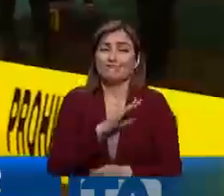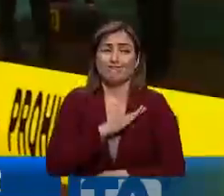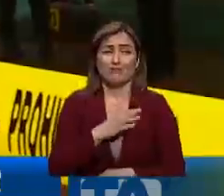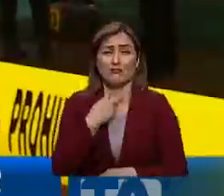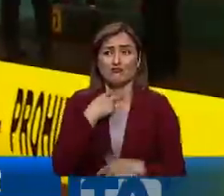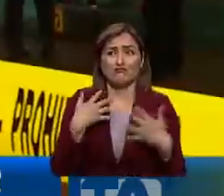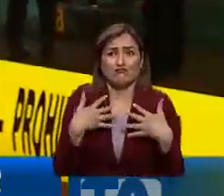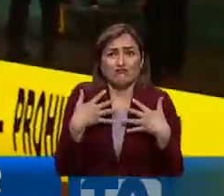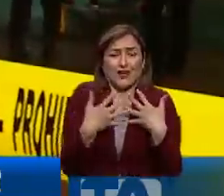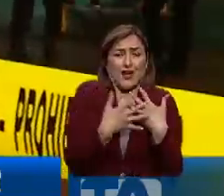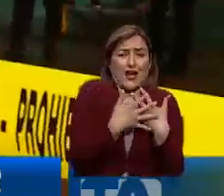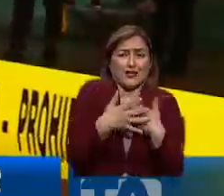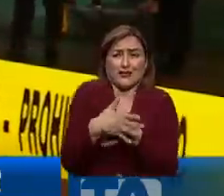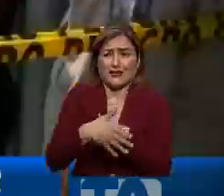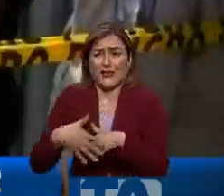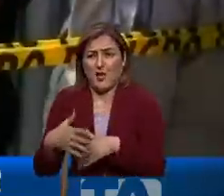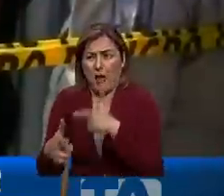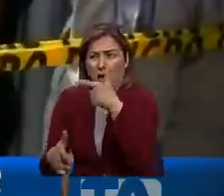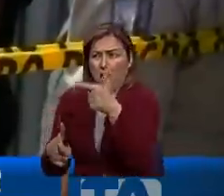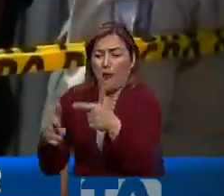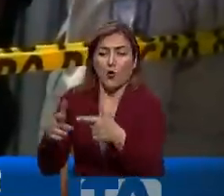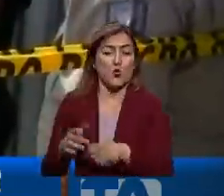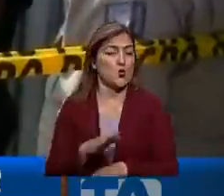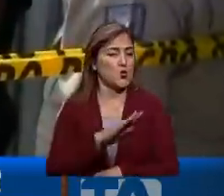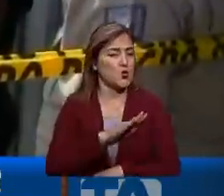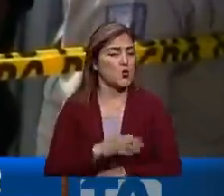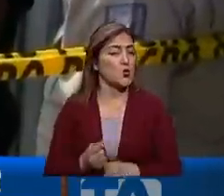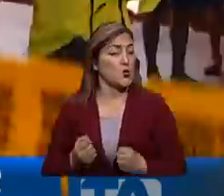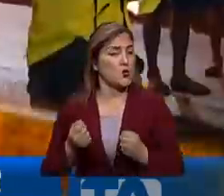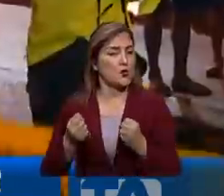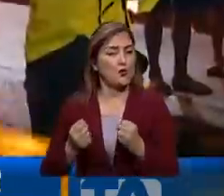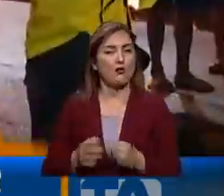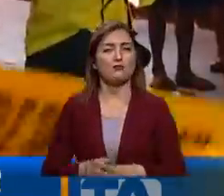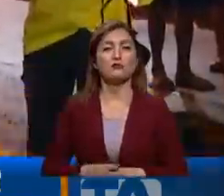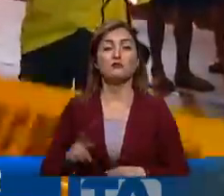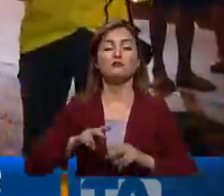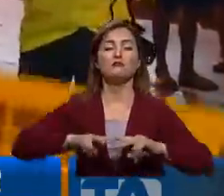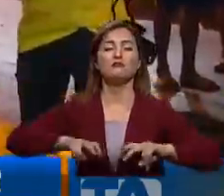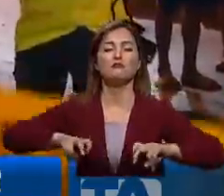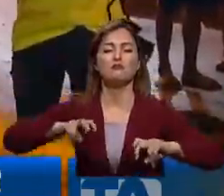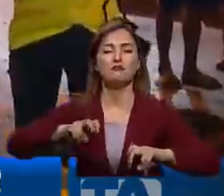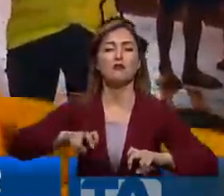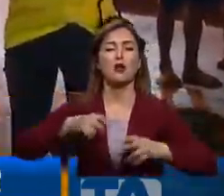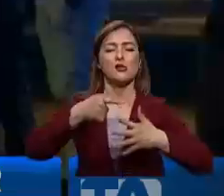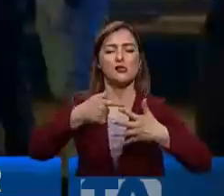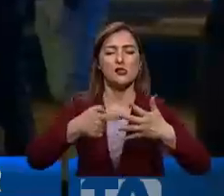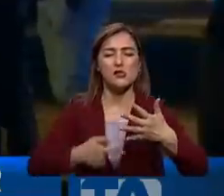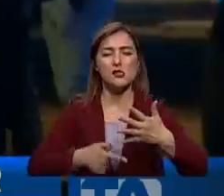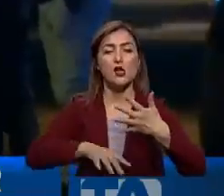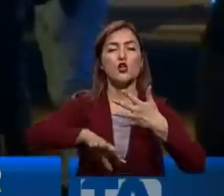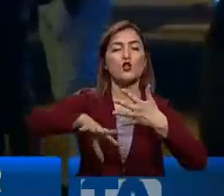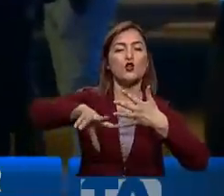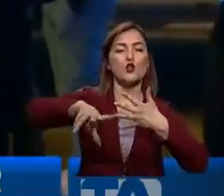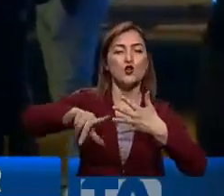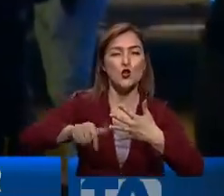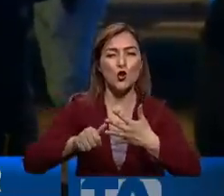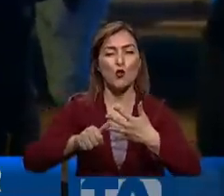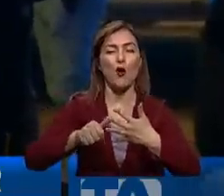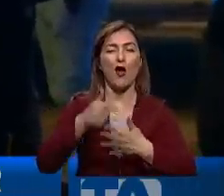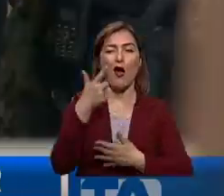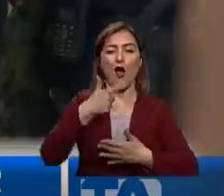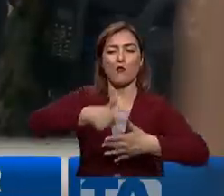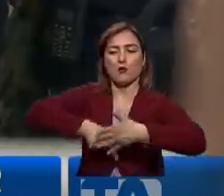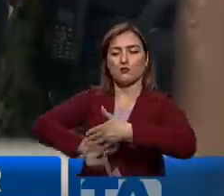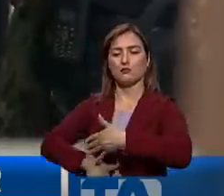el terror en cárceles y calles. Además de receptación, ha sido investigado en repetidas ocasiones por robo e incluso por tenencia de